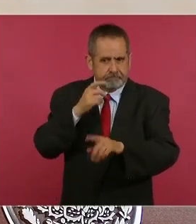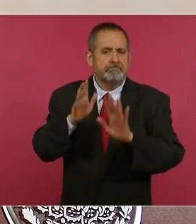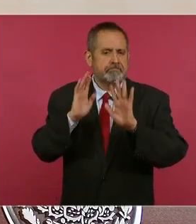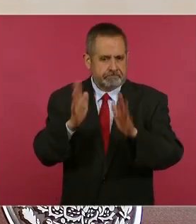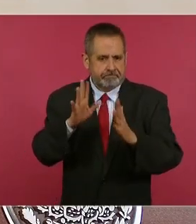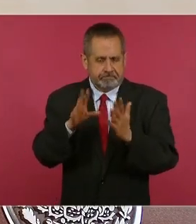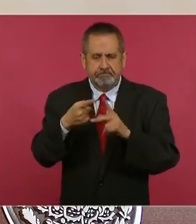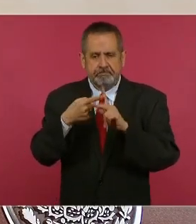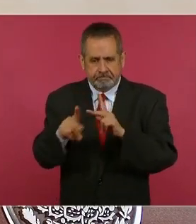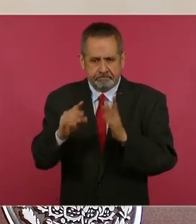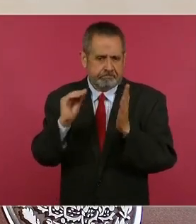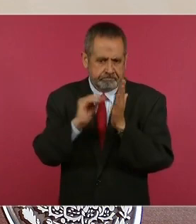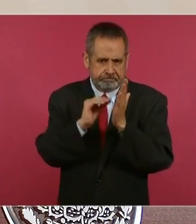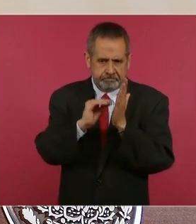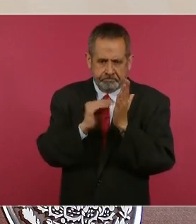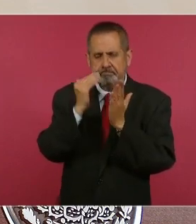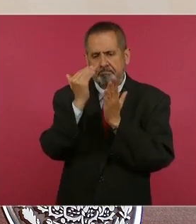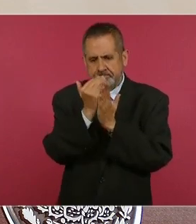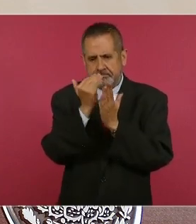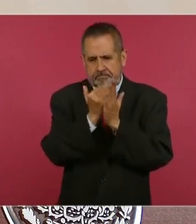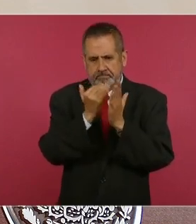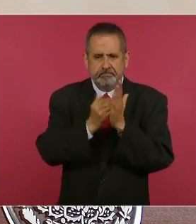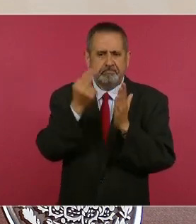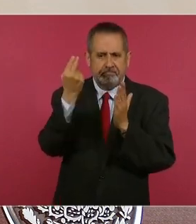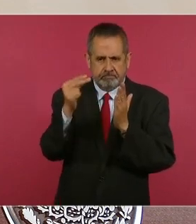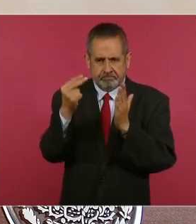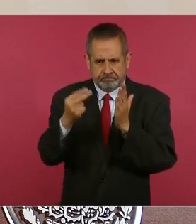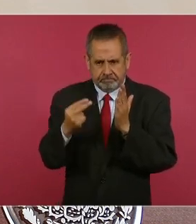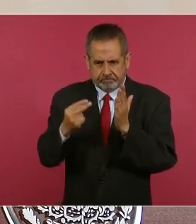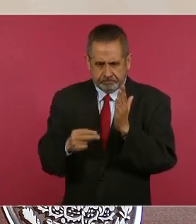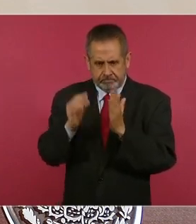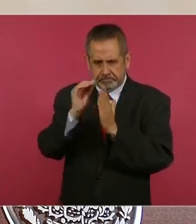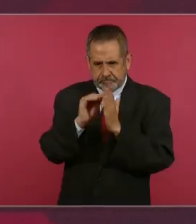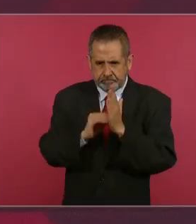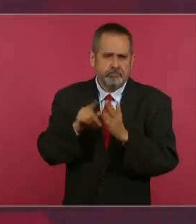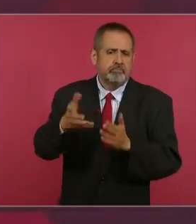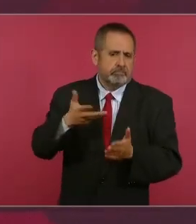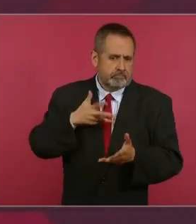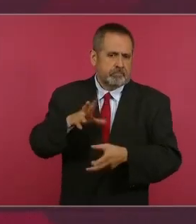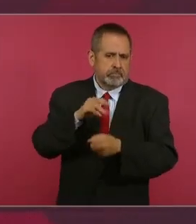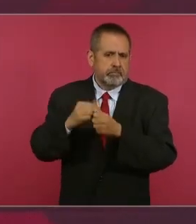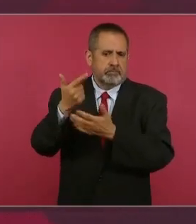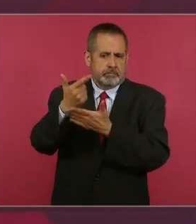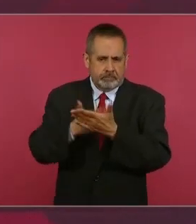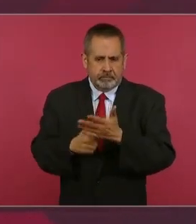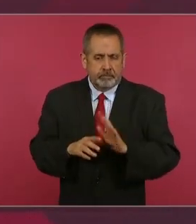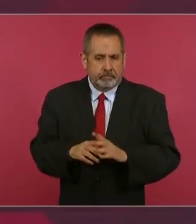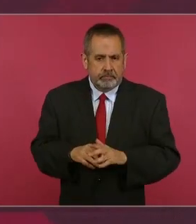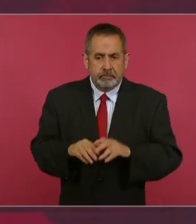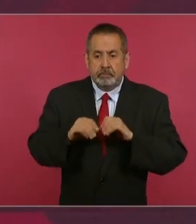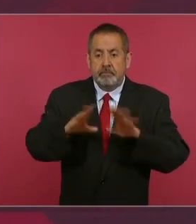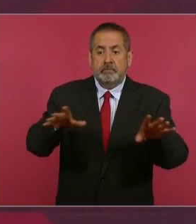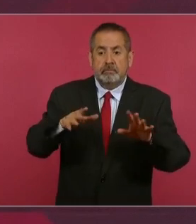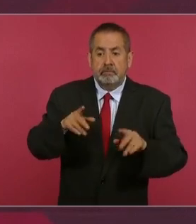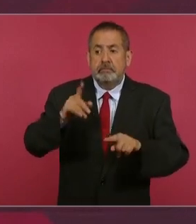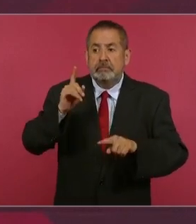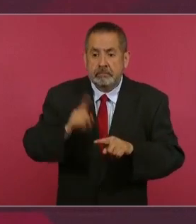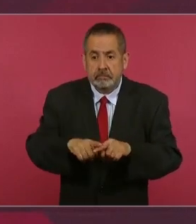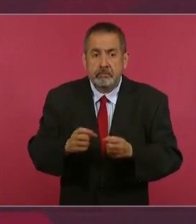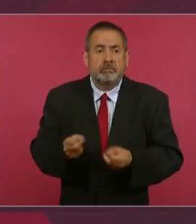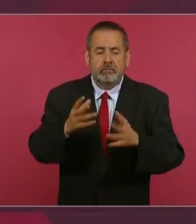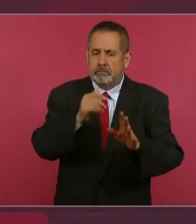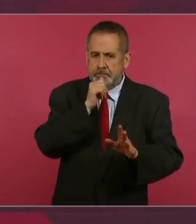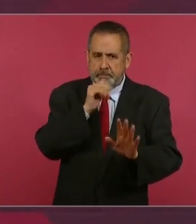esta labor, ellos tienen un registro, no quiero mencionar aquí el